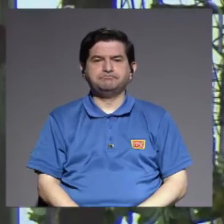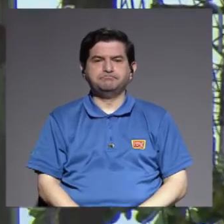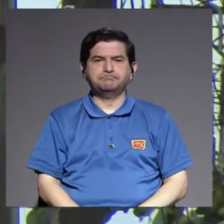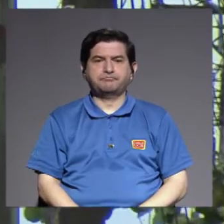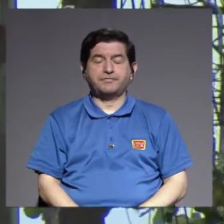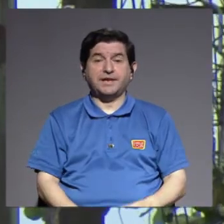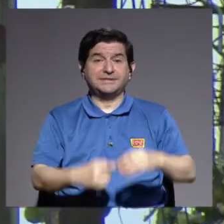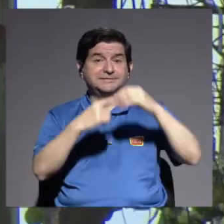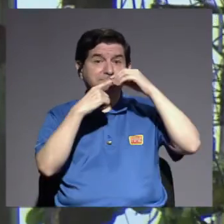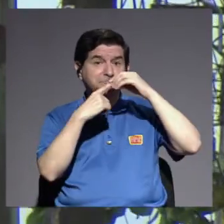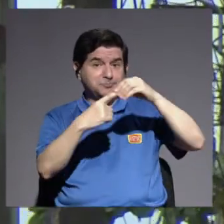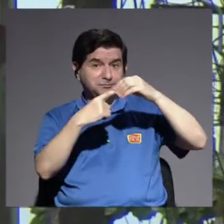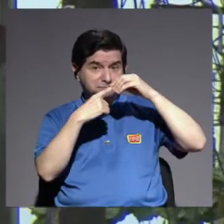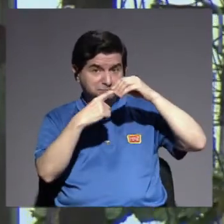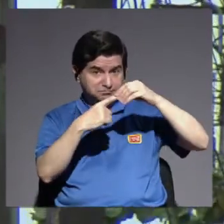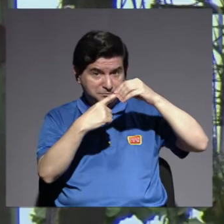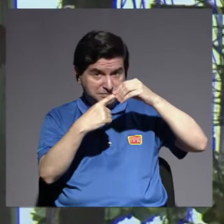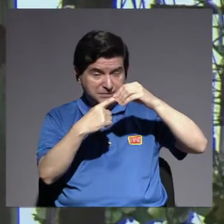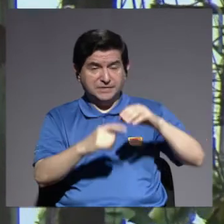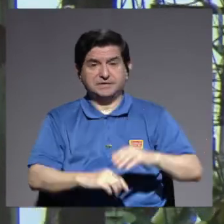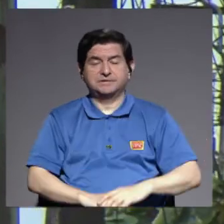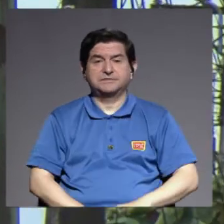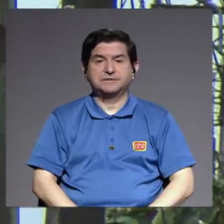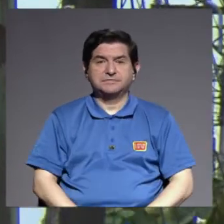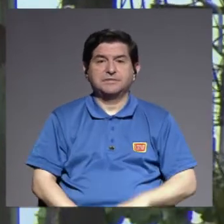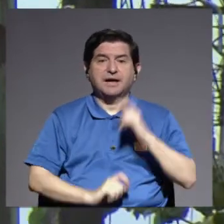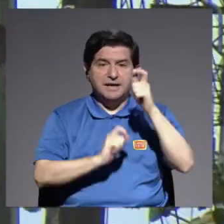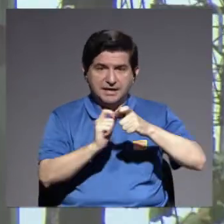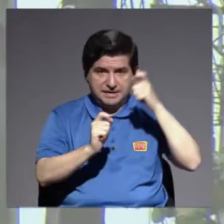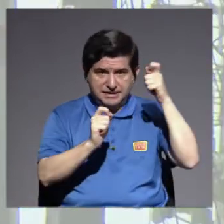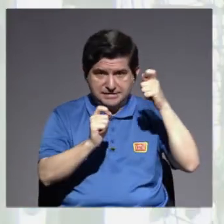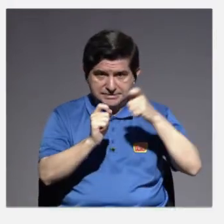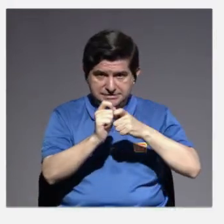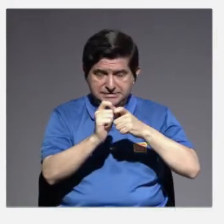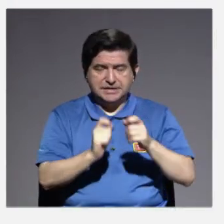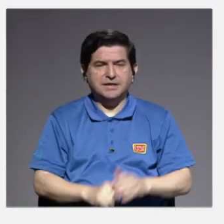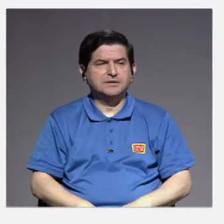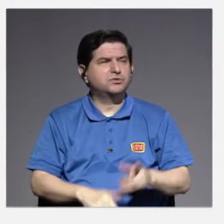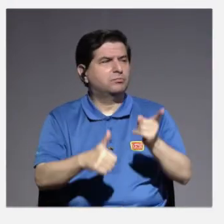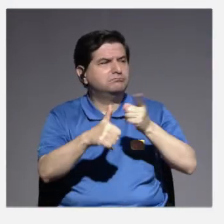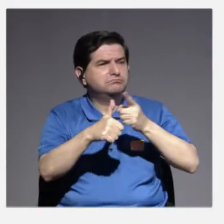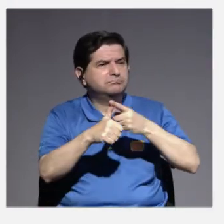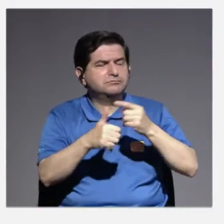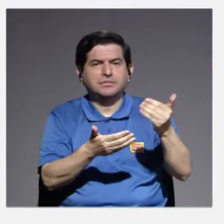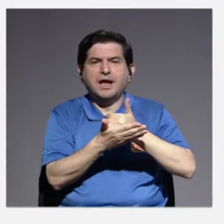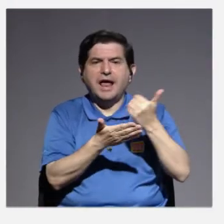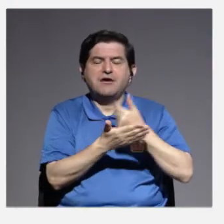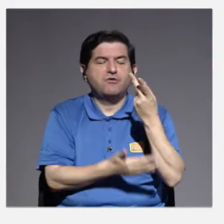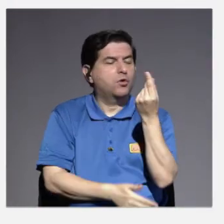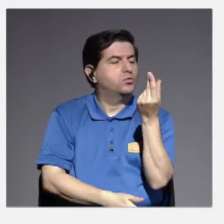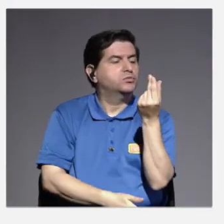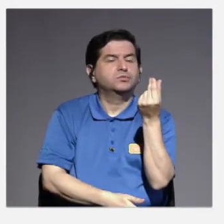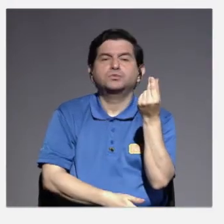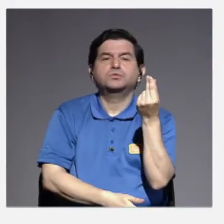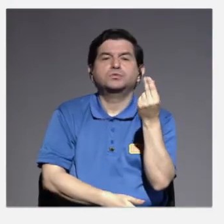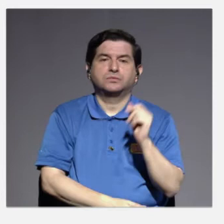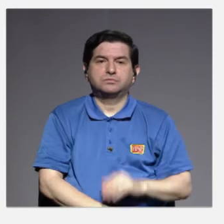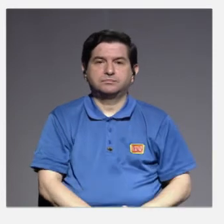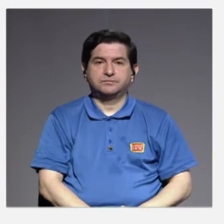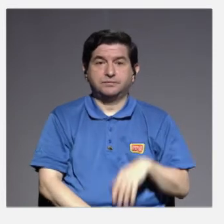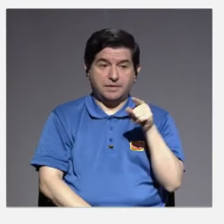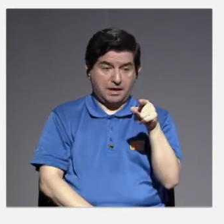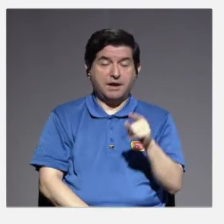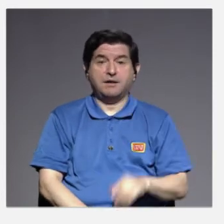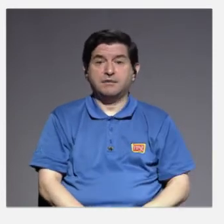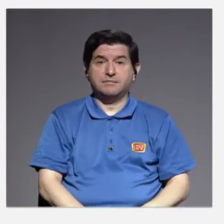los principales tienen que ver con justamente, en primer lugar, el recurso financiero, que esto tiene que ver que,